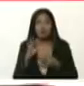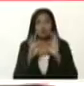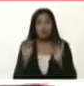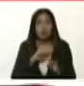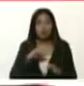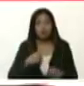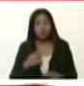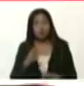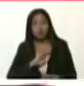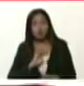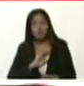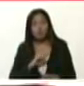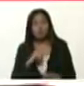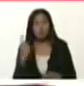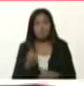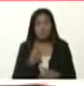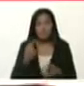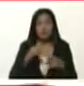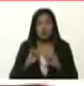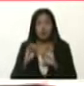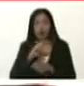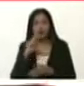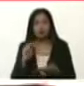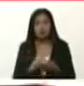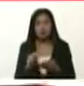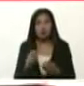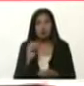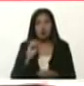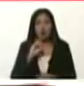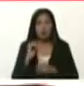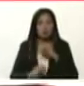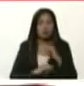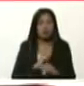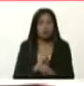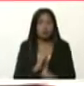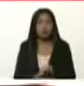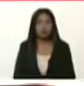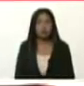nuestra de circulación nacional e internacional.